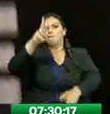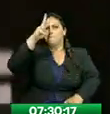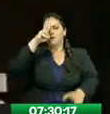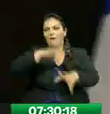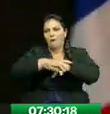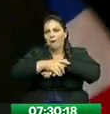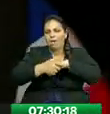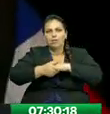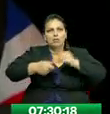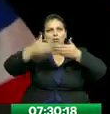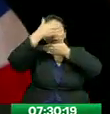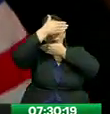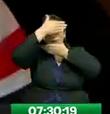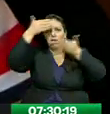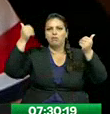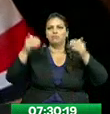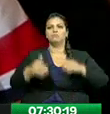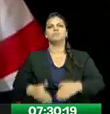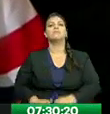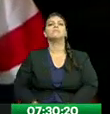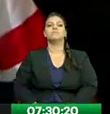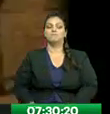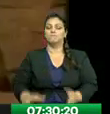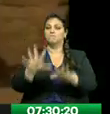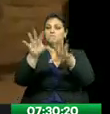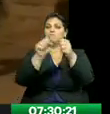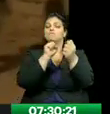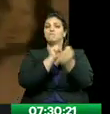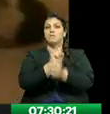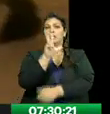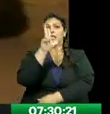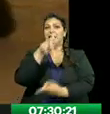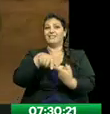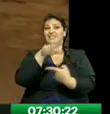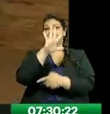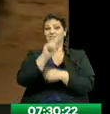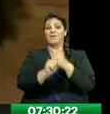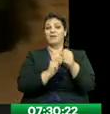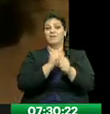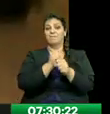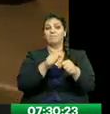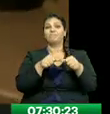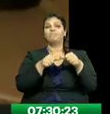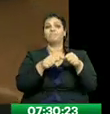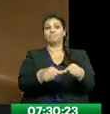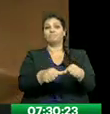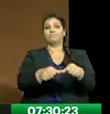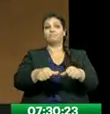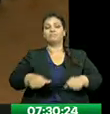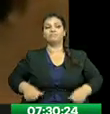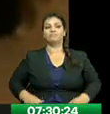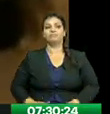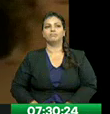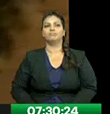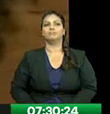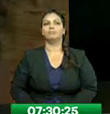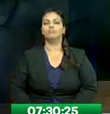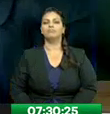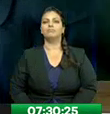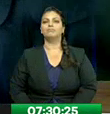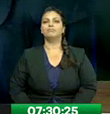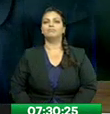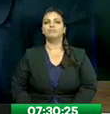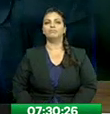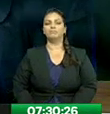pena de 3 a 5 años de prisión. Informó Jorge Salazar.